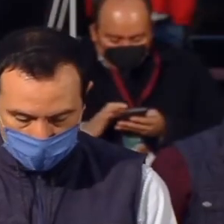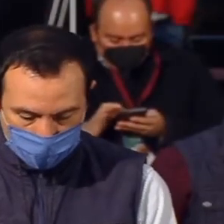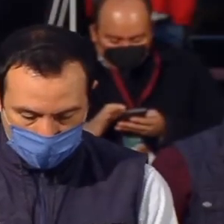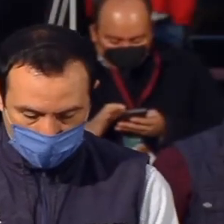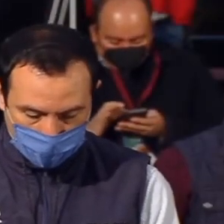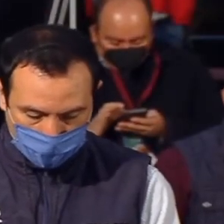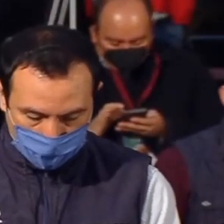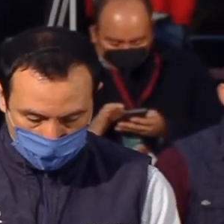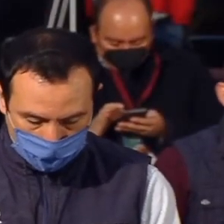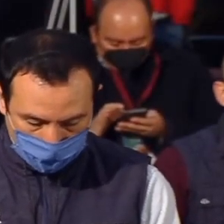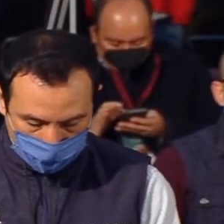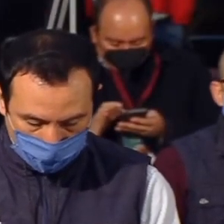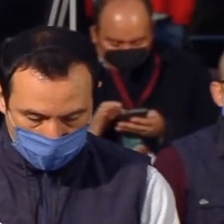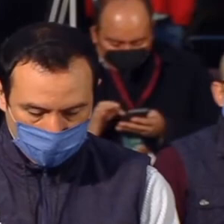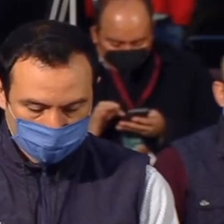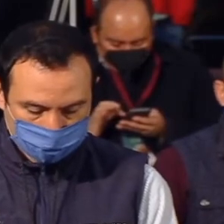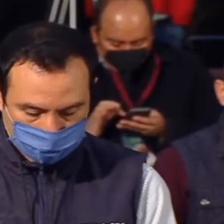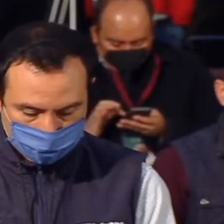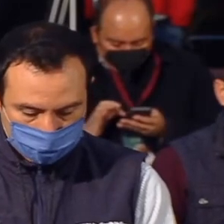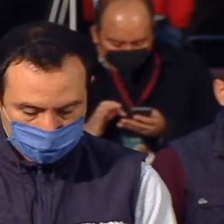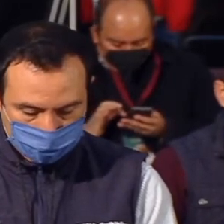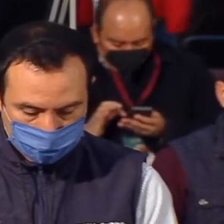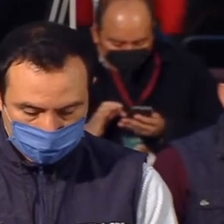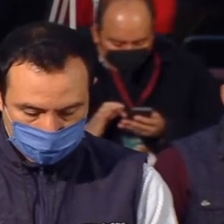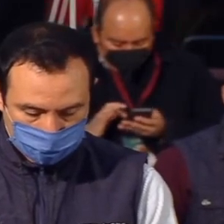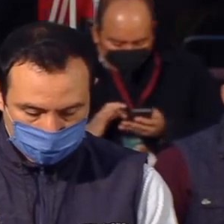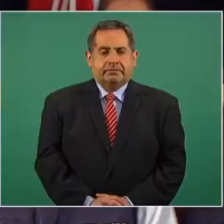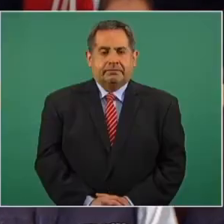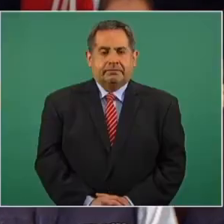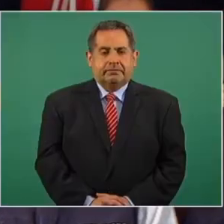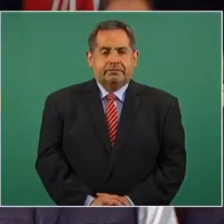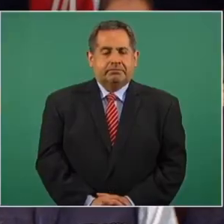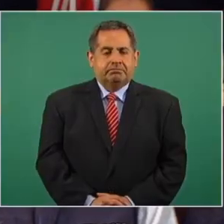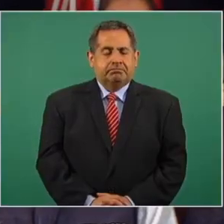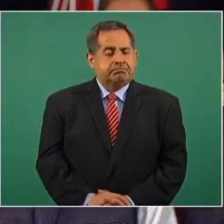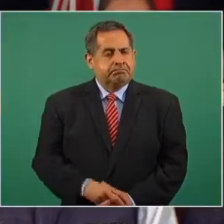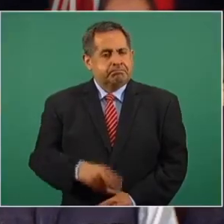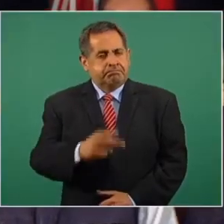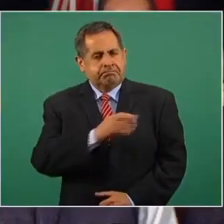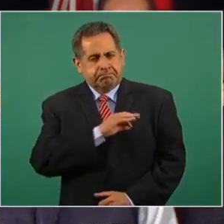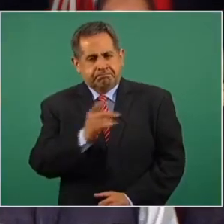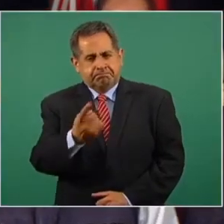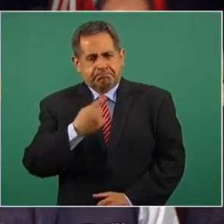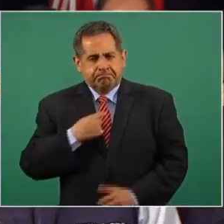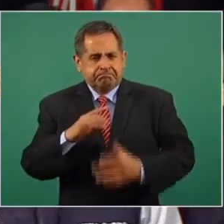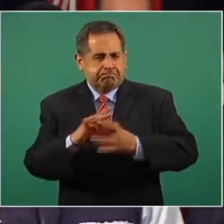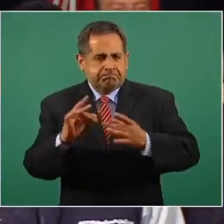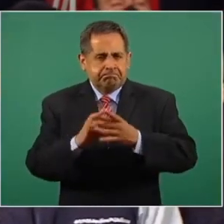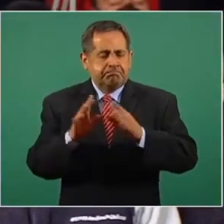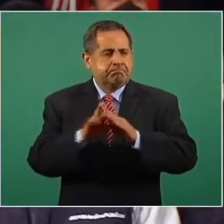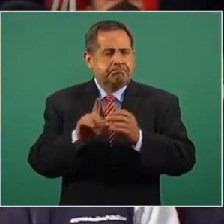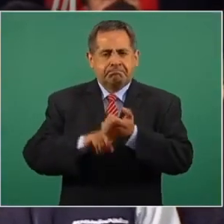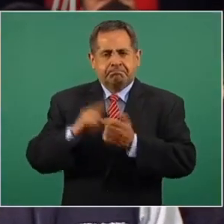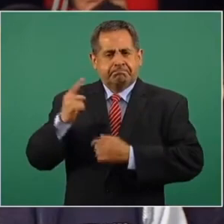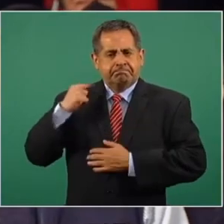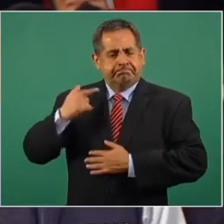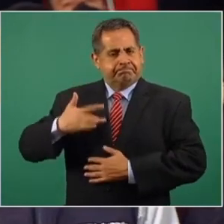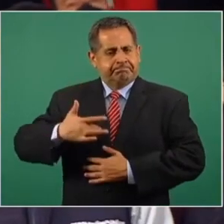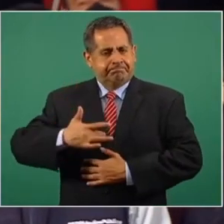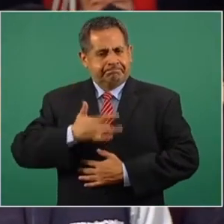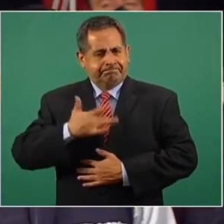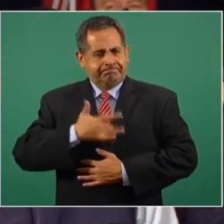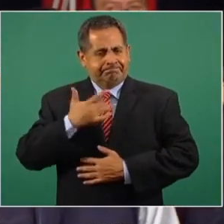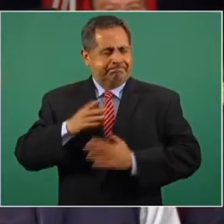periodo de aislamiento, si nos puede detallar el tratamiento que recibió, si tuvo días críticos y cuáles serían,